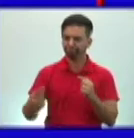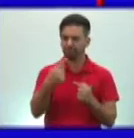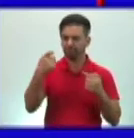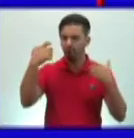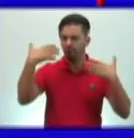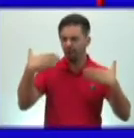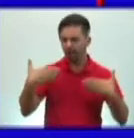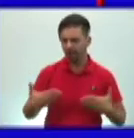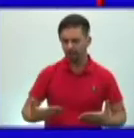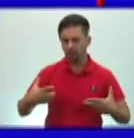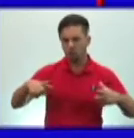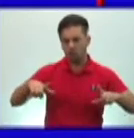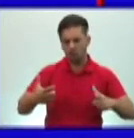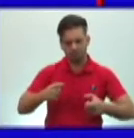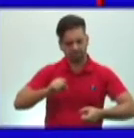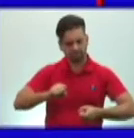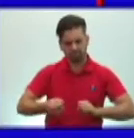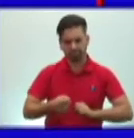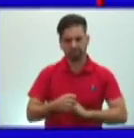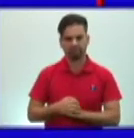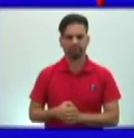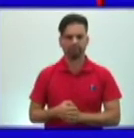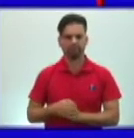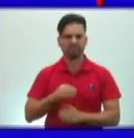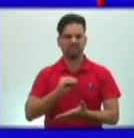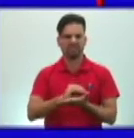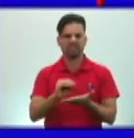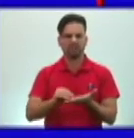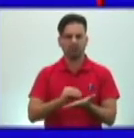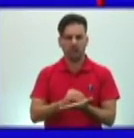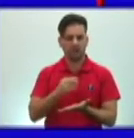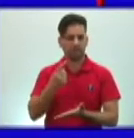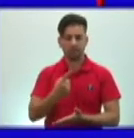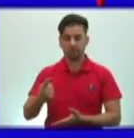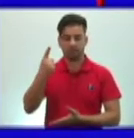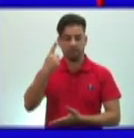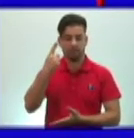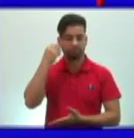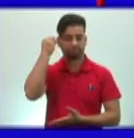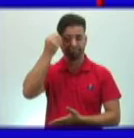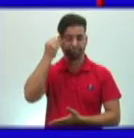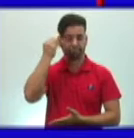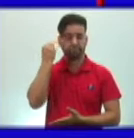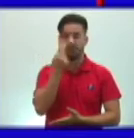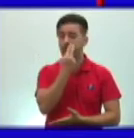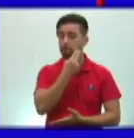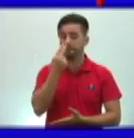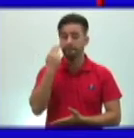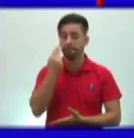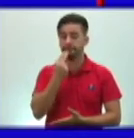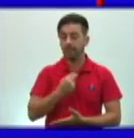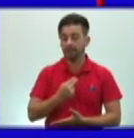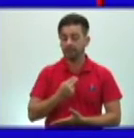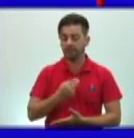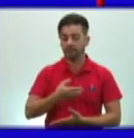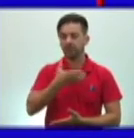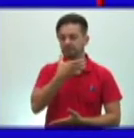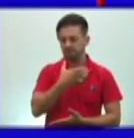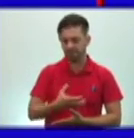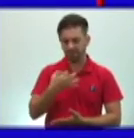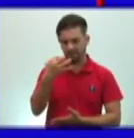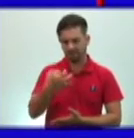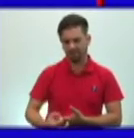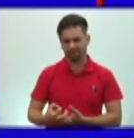que cumplir. Y nos viene de Martí y lo ratifica Fidel. Y a lo largo de 60 años estuvo